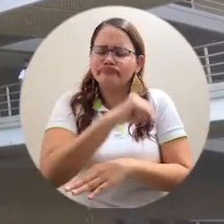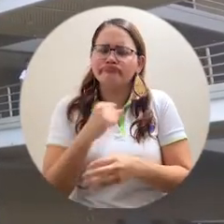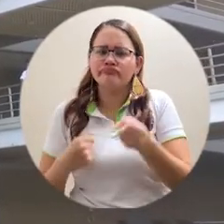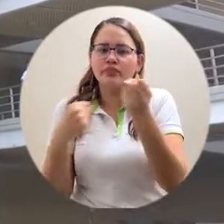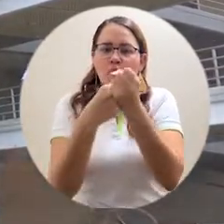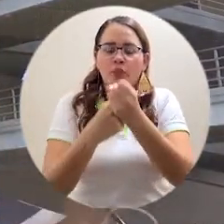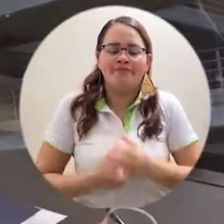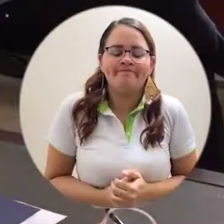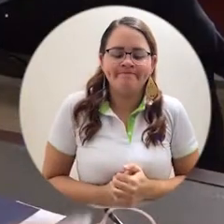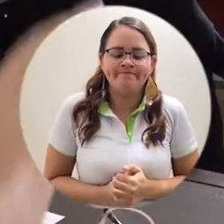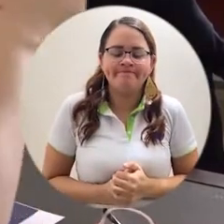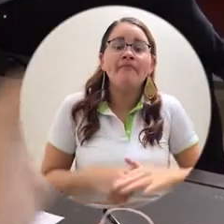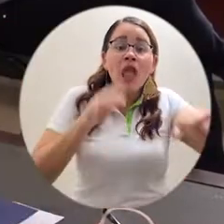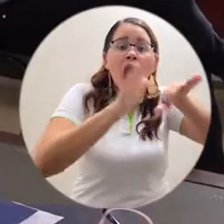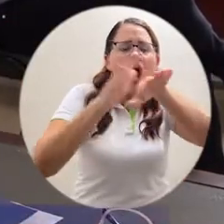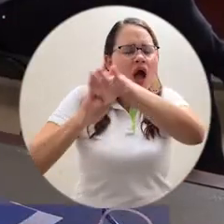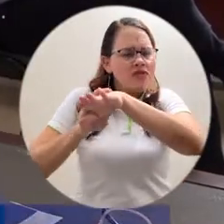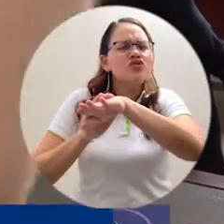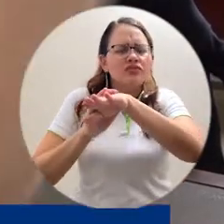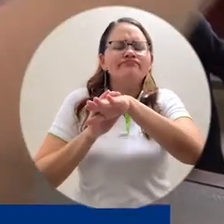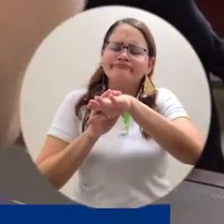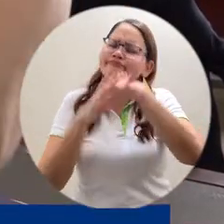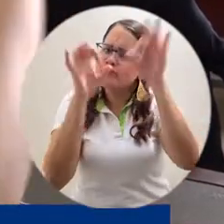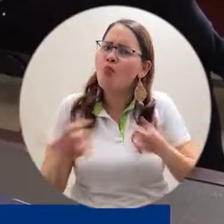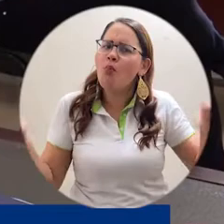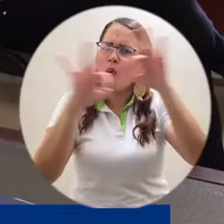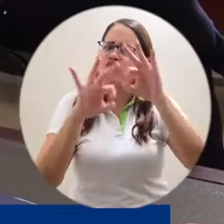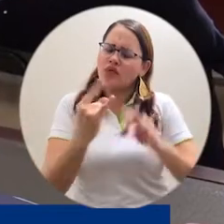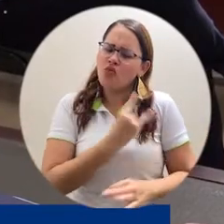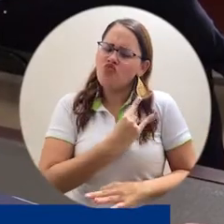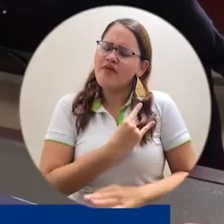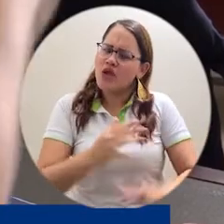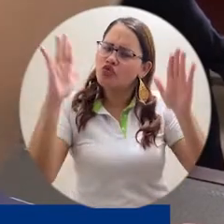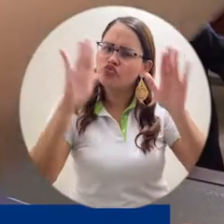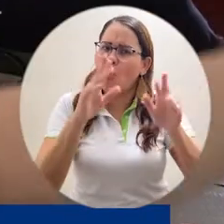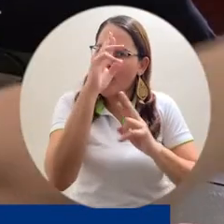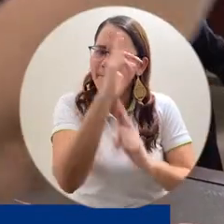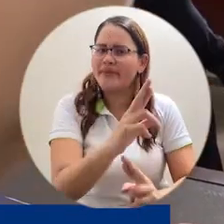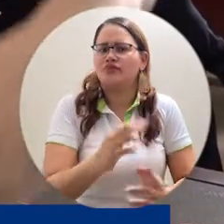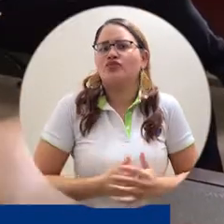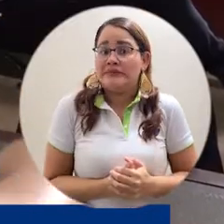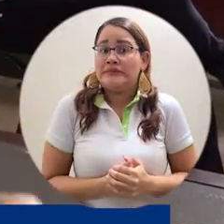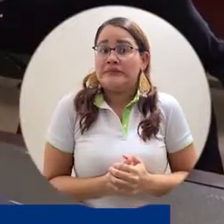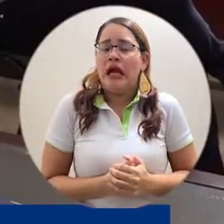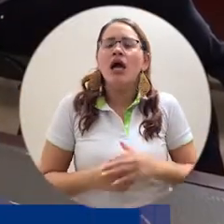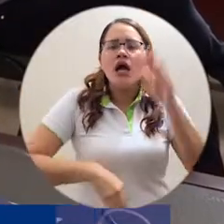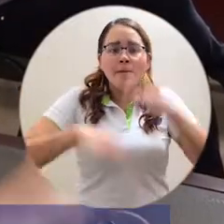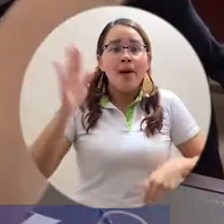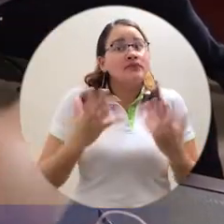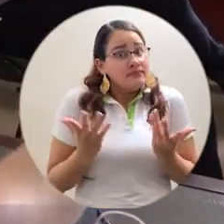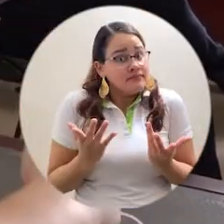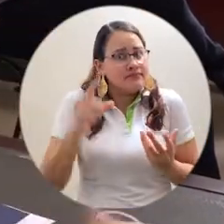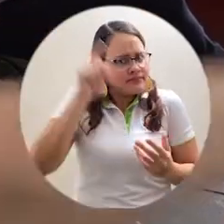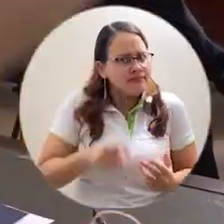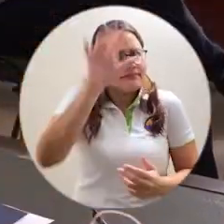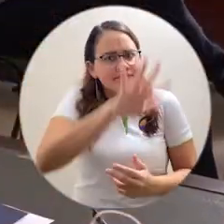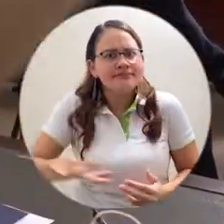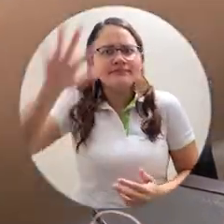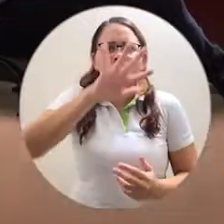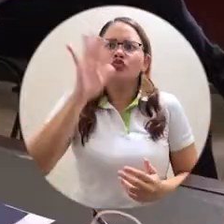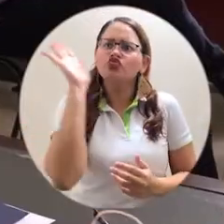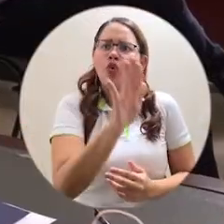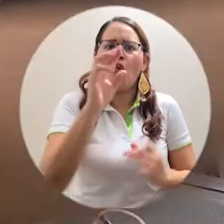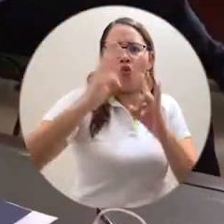universitarios. Aquí vamos a defender la autonomía de la universidad. El gobernador que se dedique a gobernar el departamento, pero